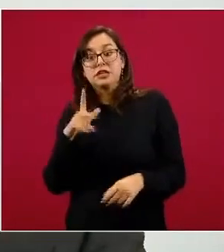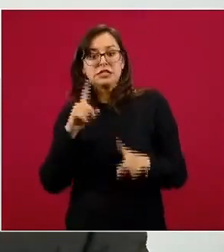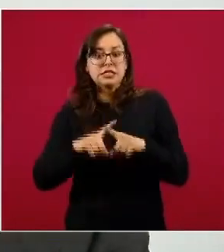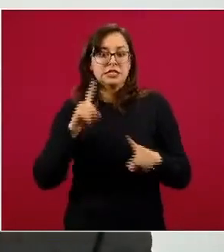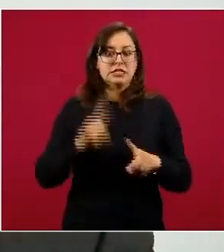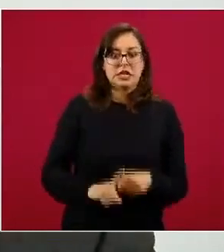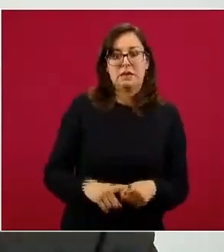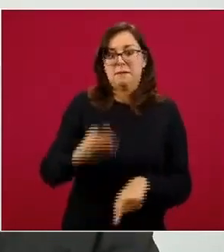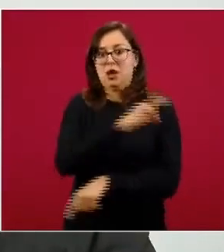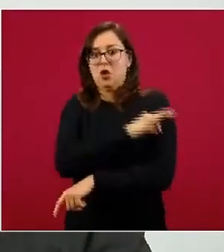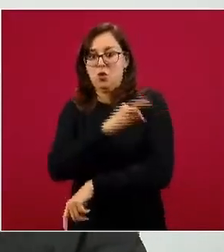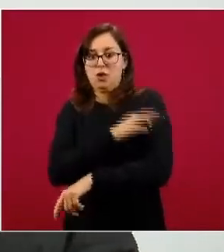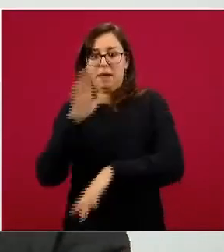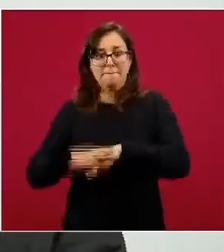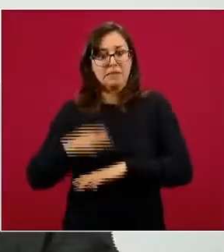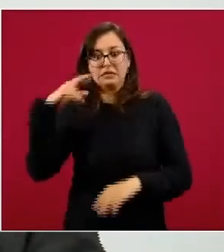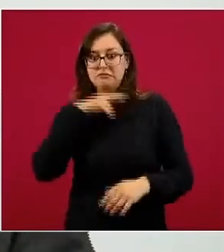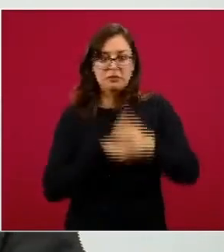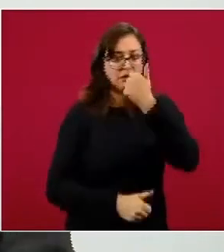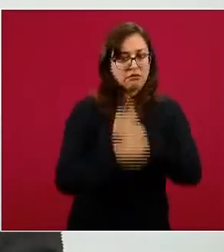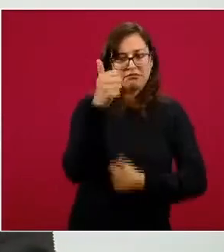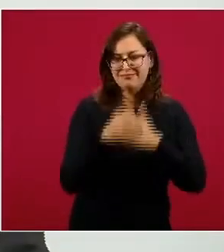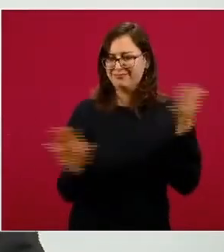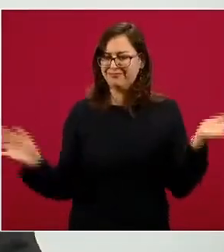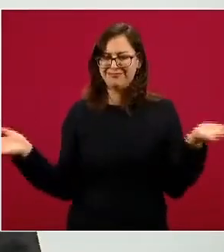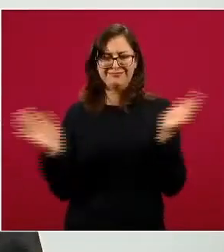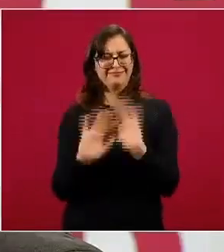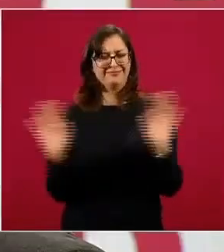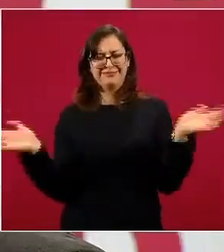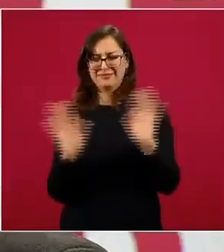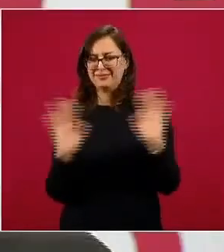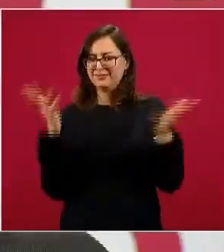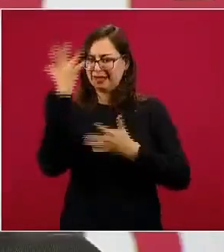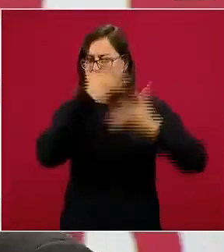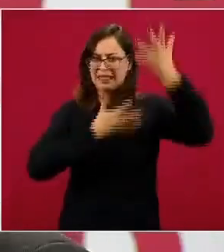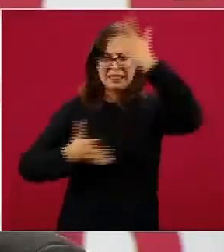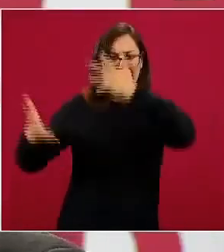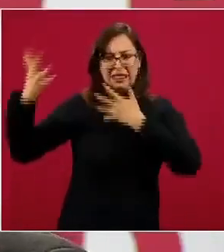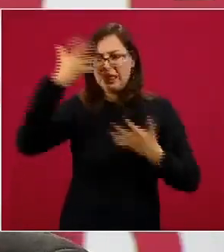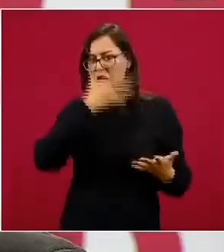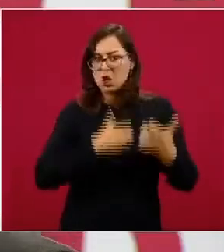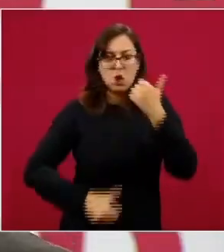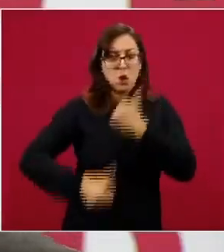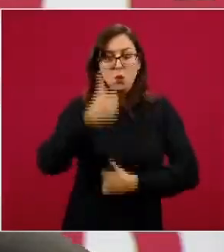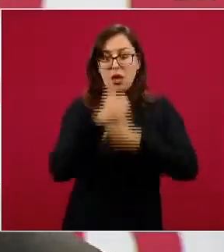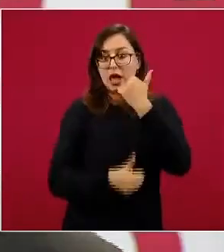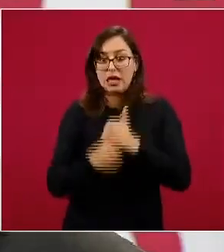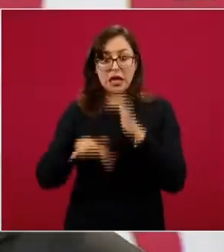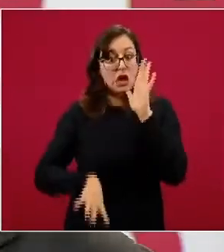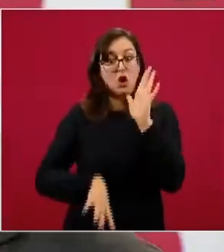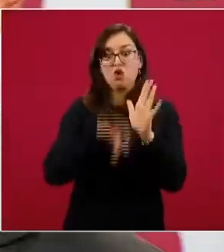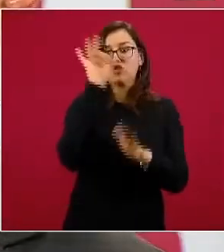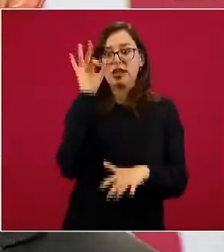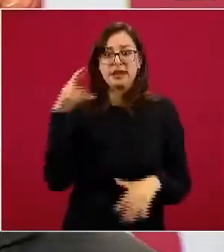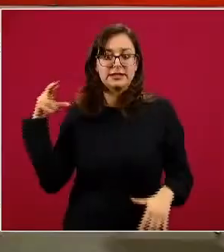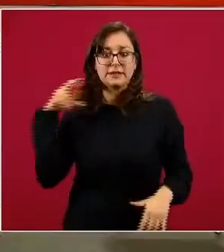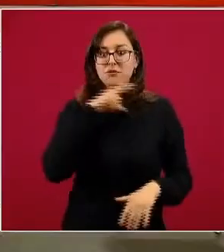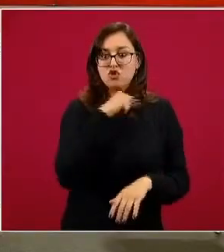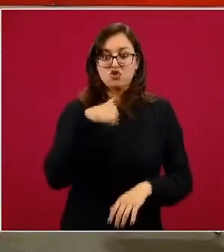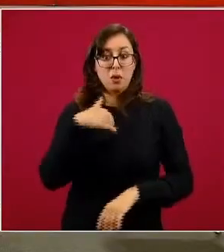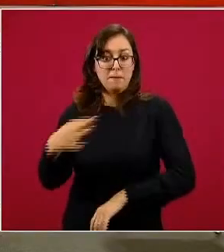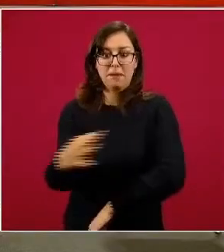la vacuna más rápido. Por favor, nadie se confunda con esa idea de que se trata de encontrar dónde me van a